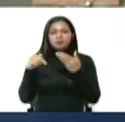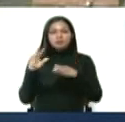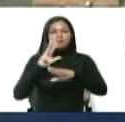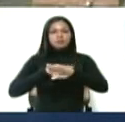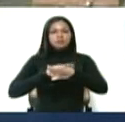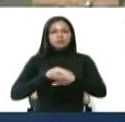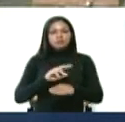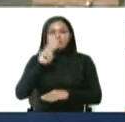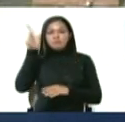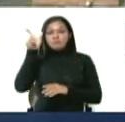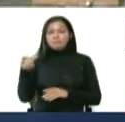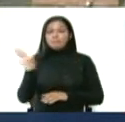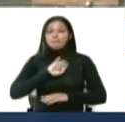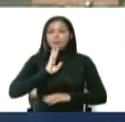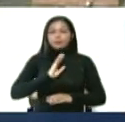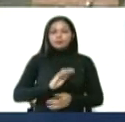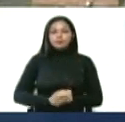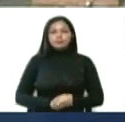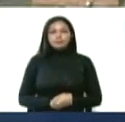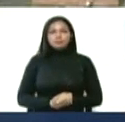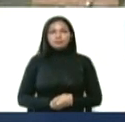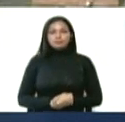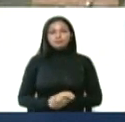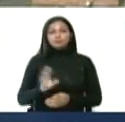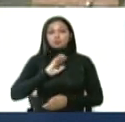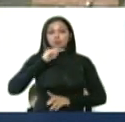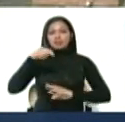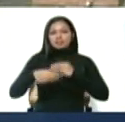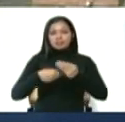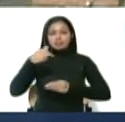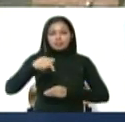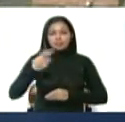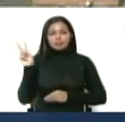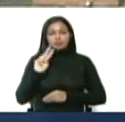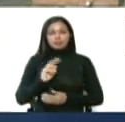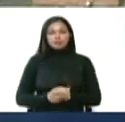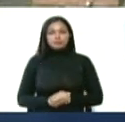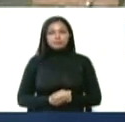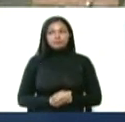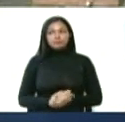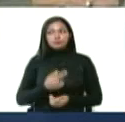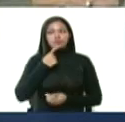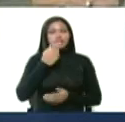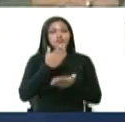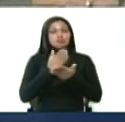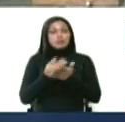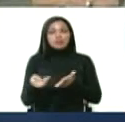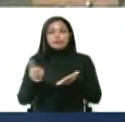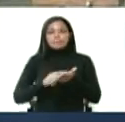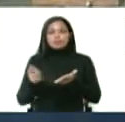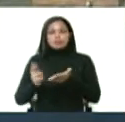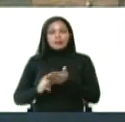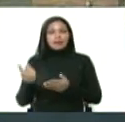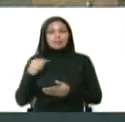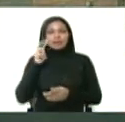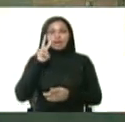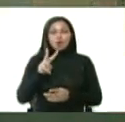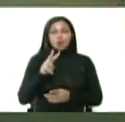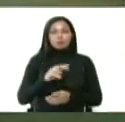médicos, venezolanos, Made in Venezuela. Por eso les digo a ustedes, el que tenga